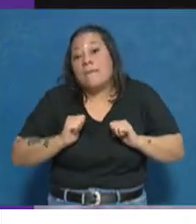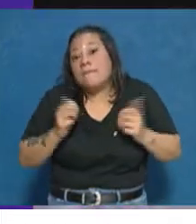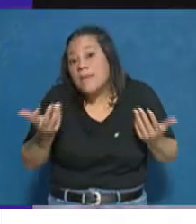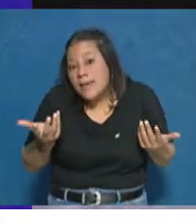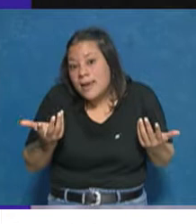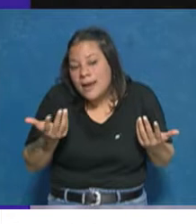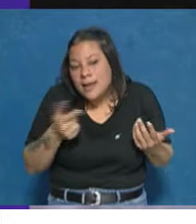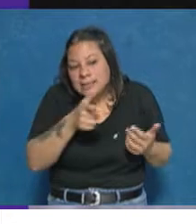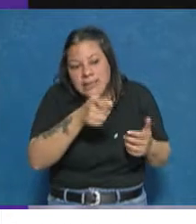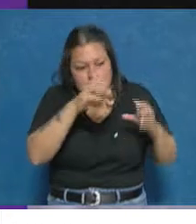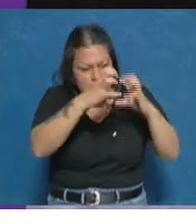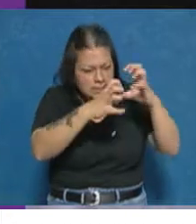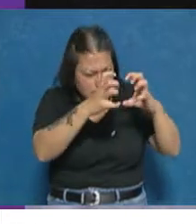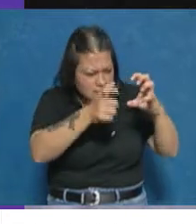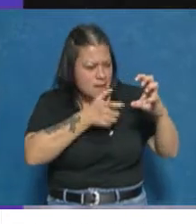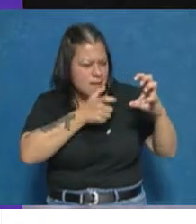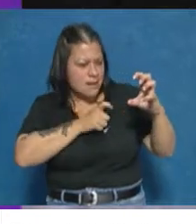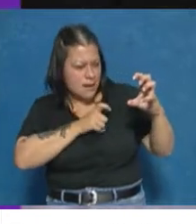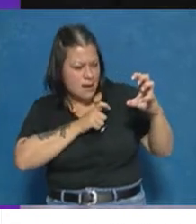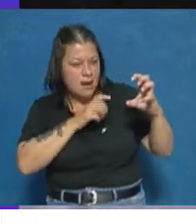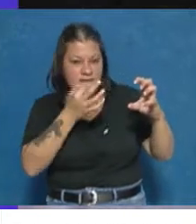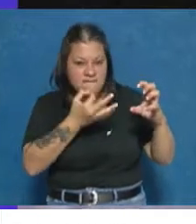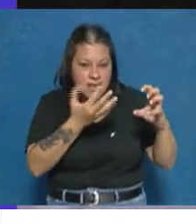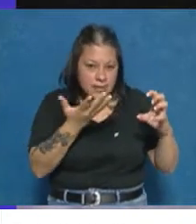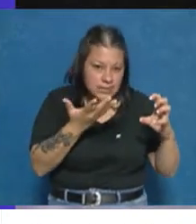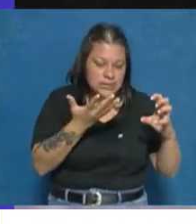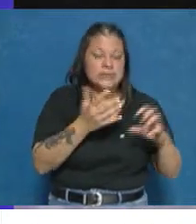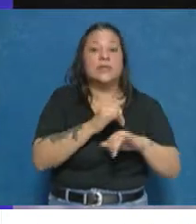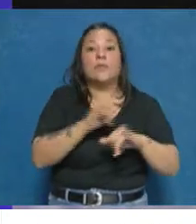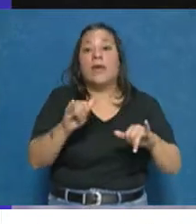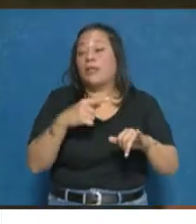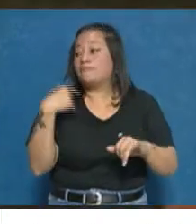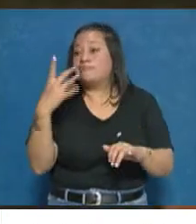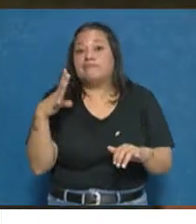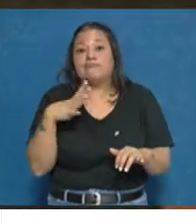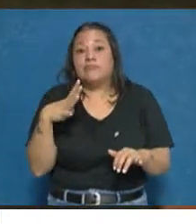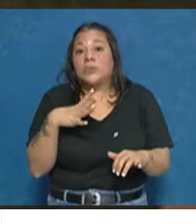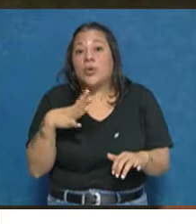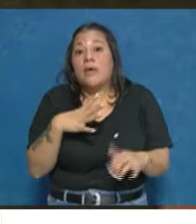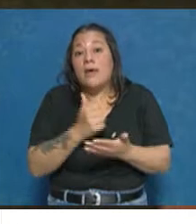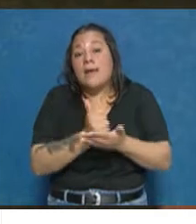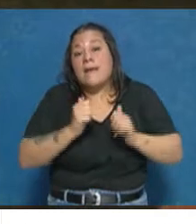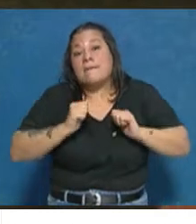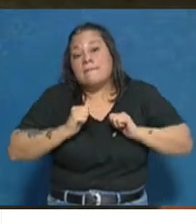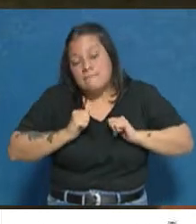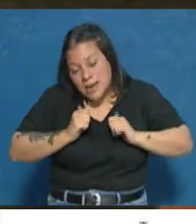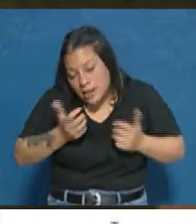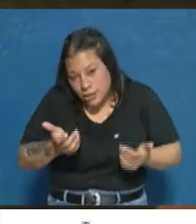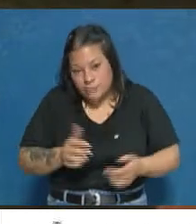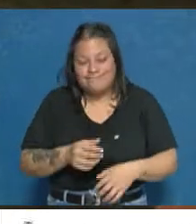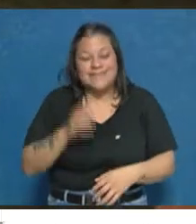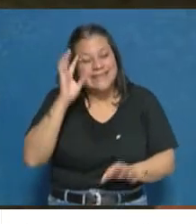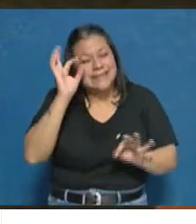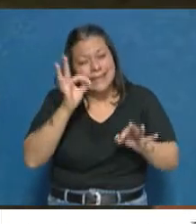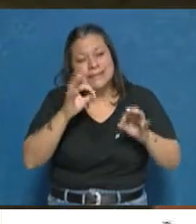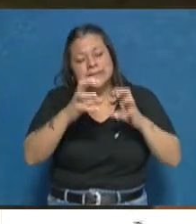de una respuesta neurológica, respuesta y comunicado que aún nosotros no tenemos en nuestro poder. Entendemos, es un